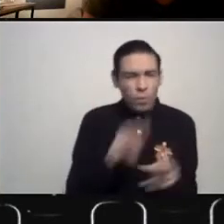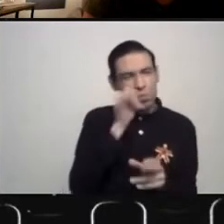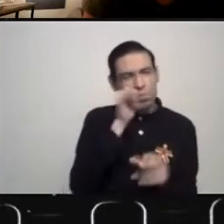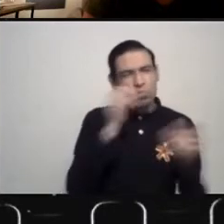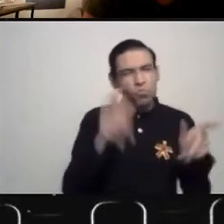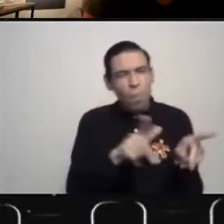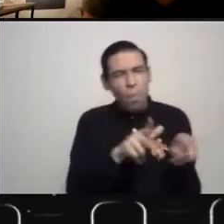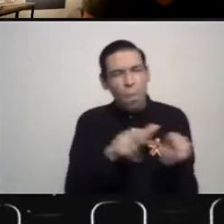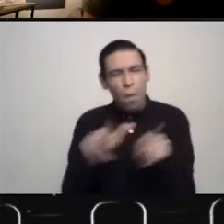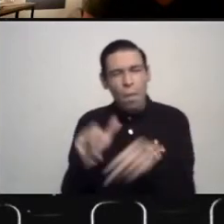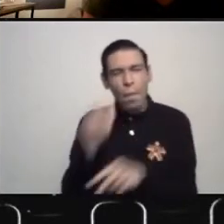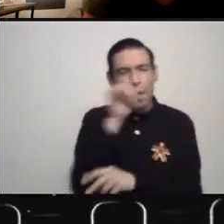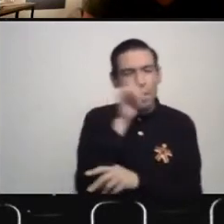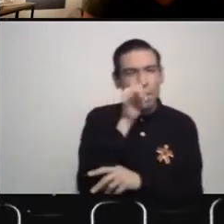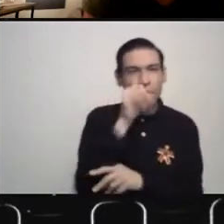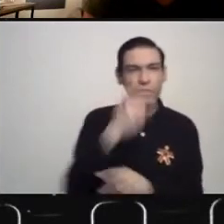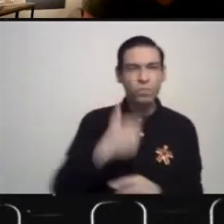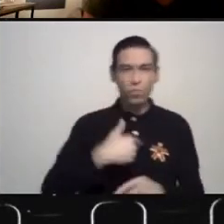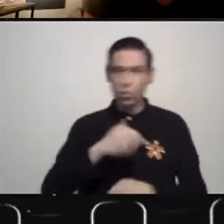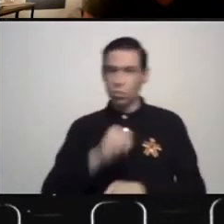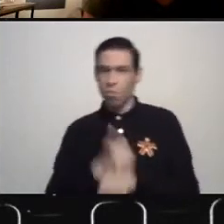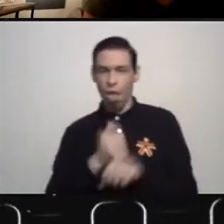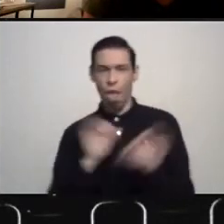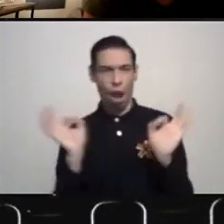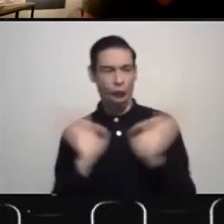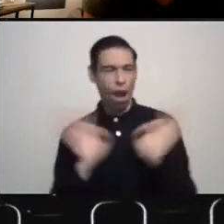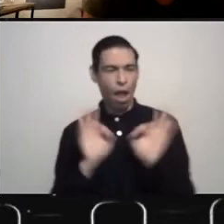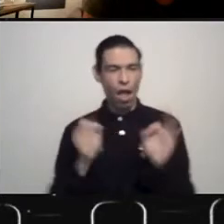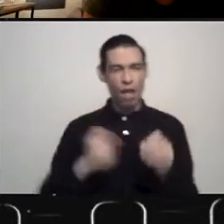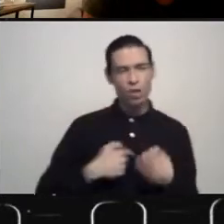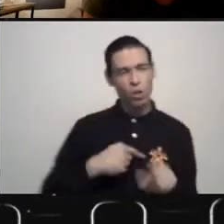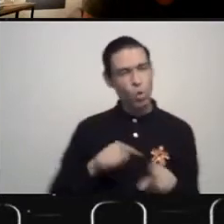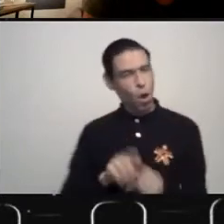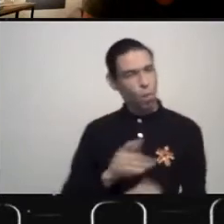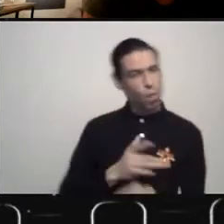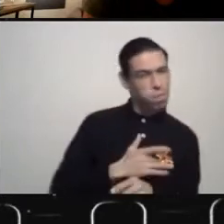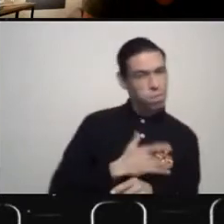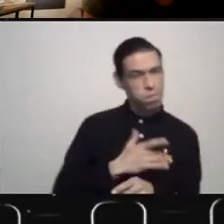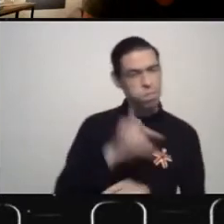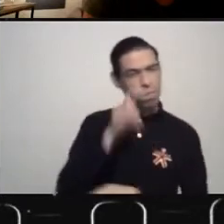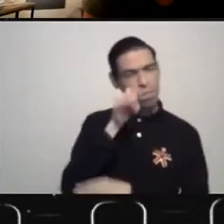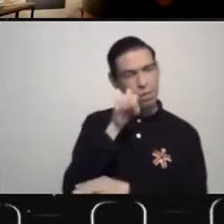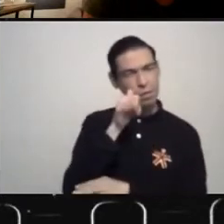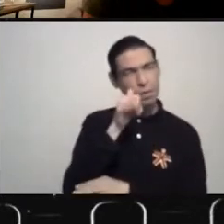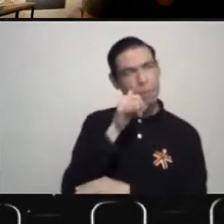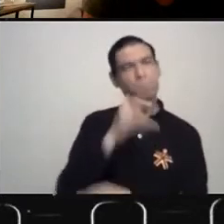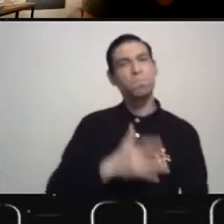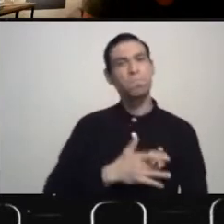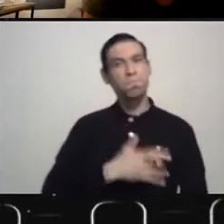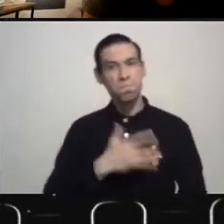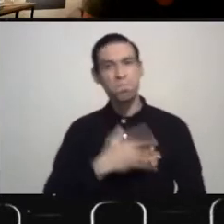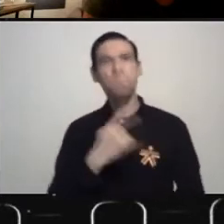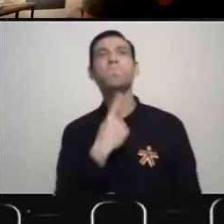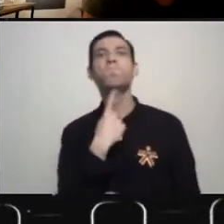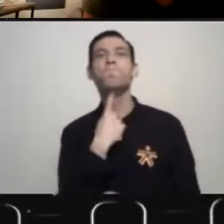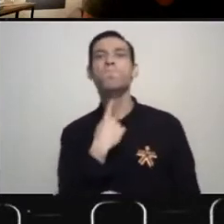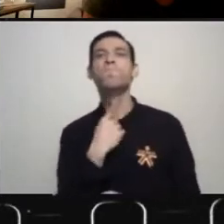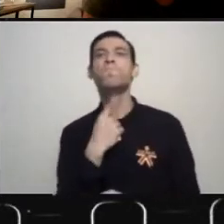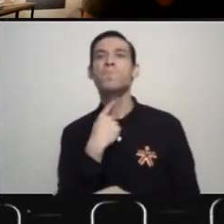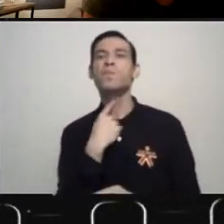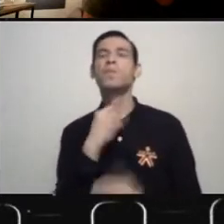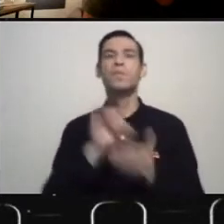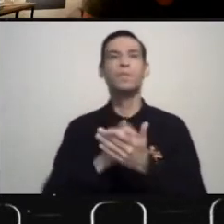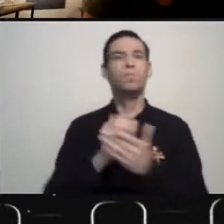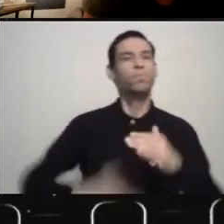de nada, de nada. Fue muy intuitivo todo lo que hice, pero yo dije, ese es mi lugar. Y de ahí en adelante, pues estamos